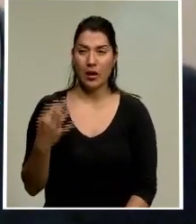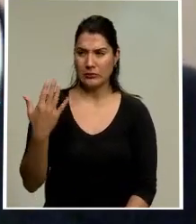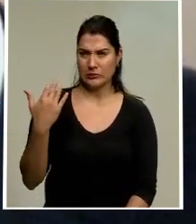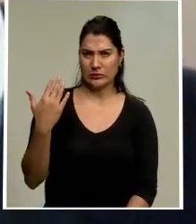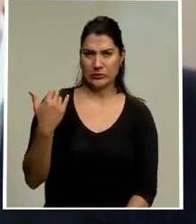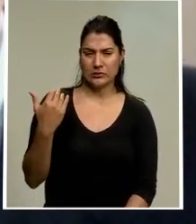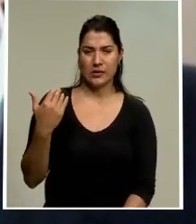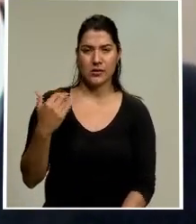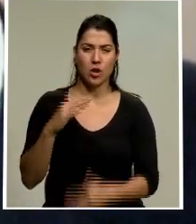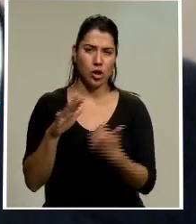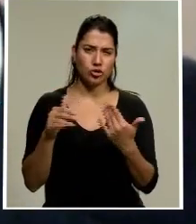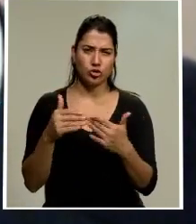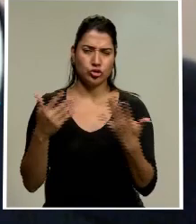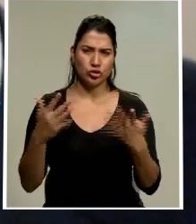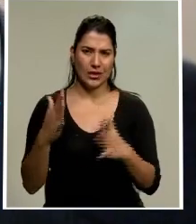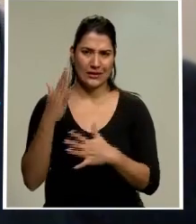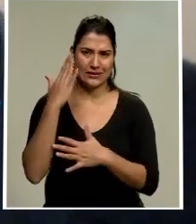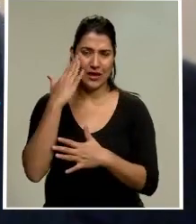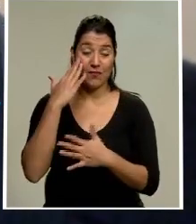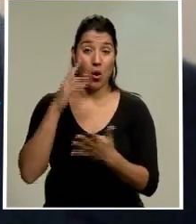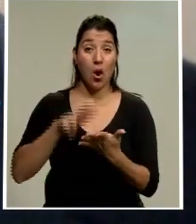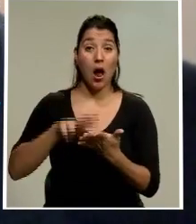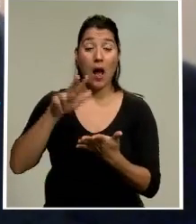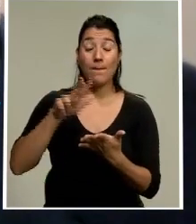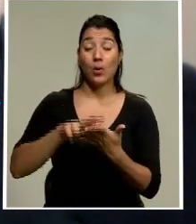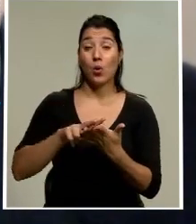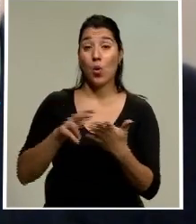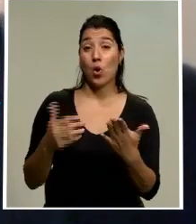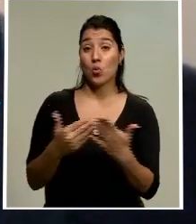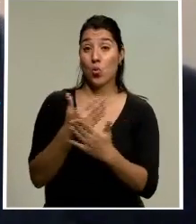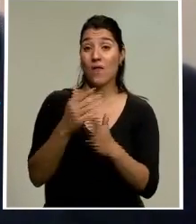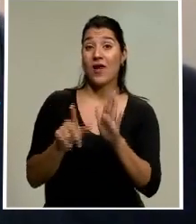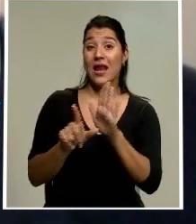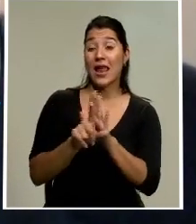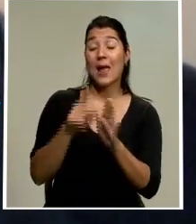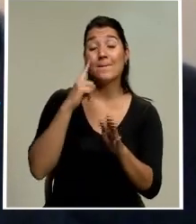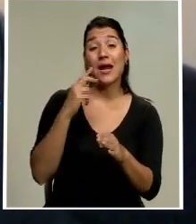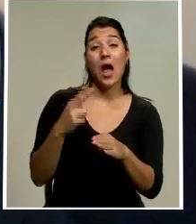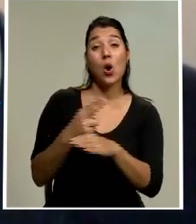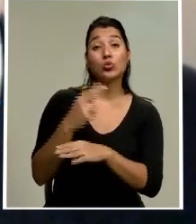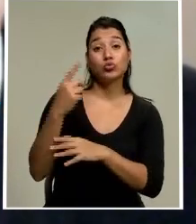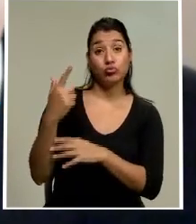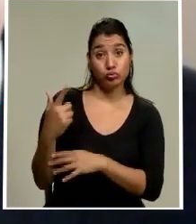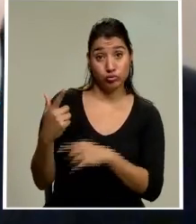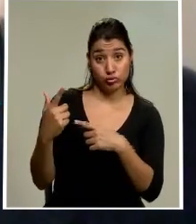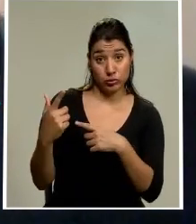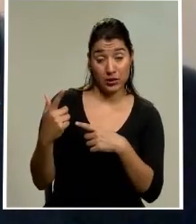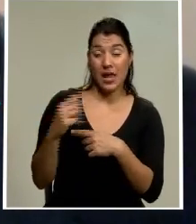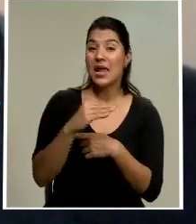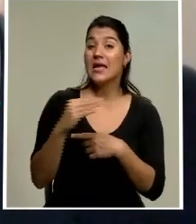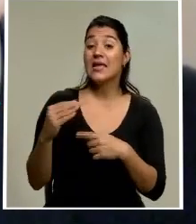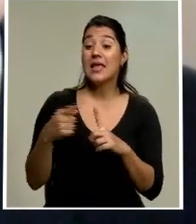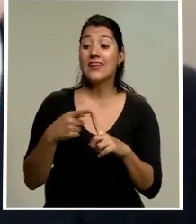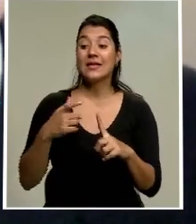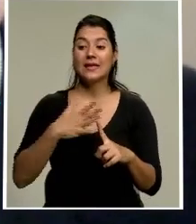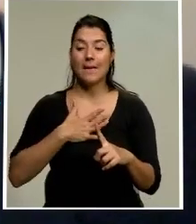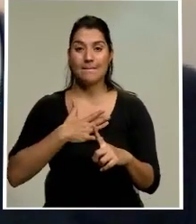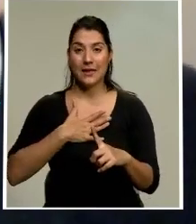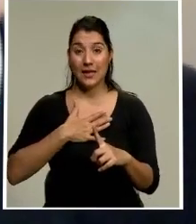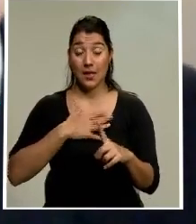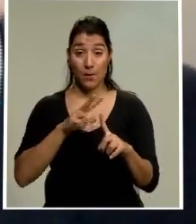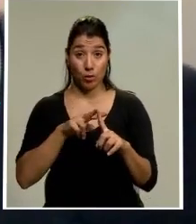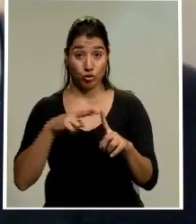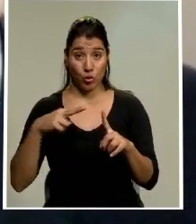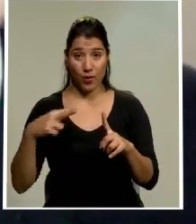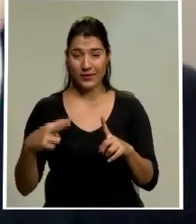recientemente todos sabemos que se aprobó una nueva ley de armas y se desperdició, desde mi punto de vista, una